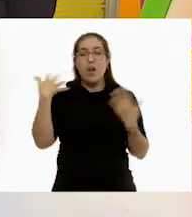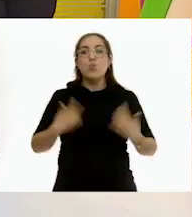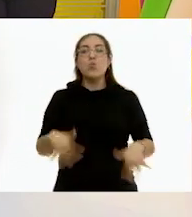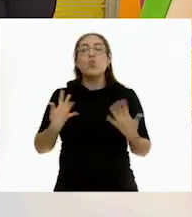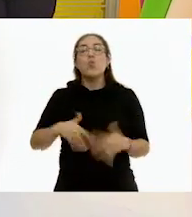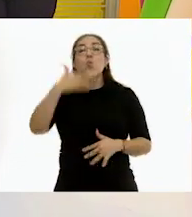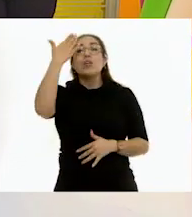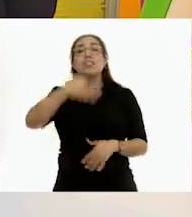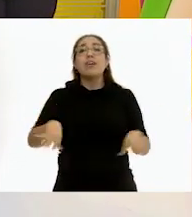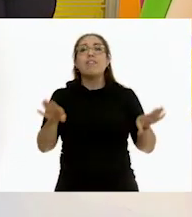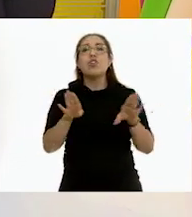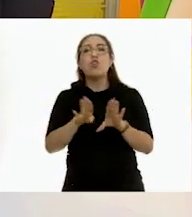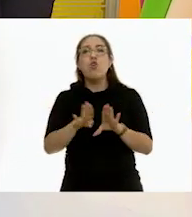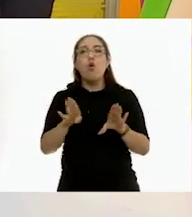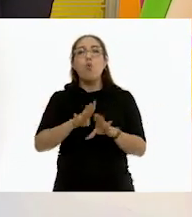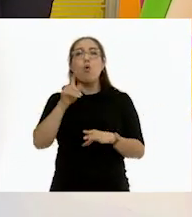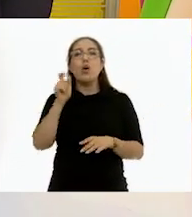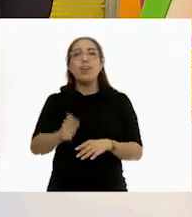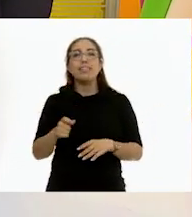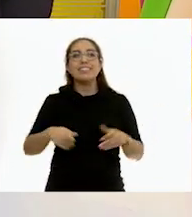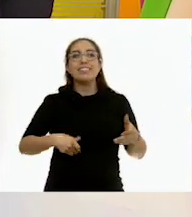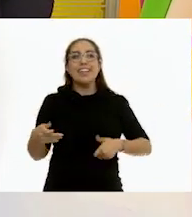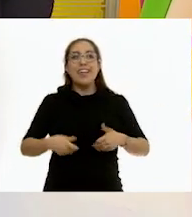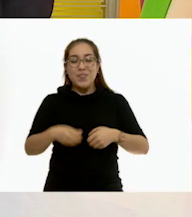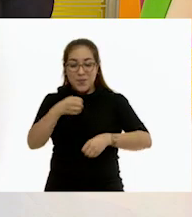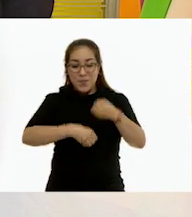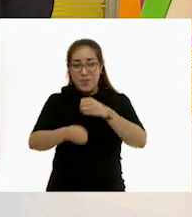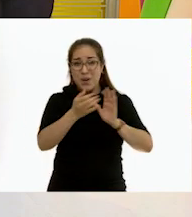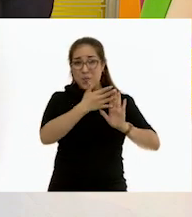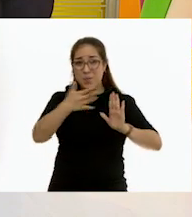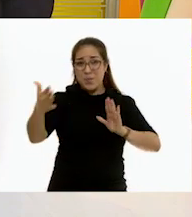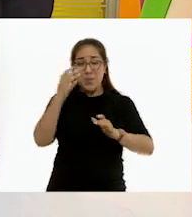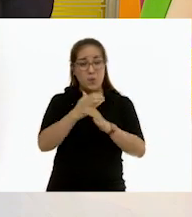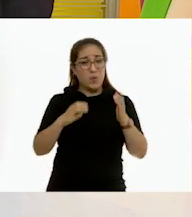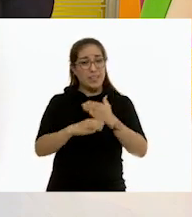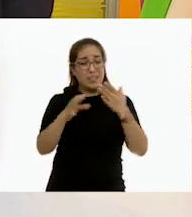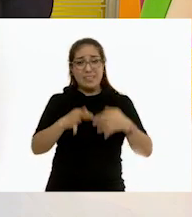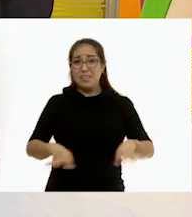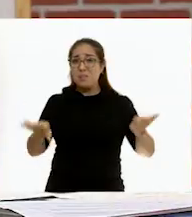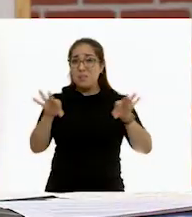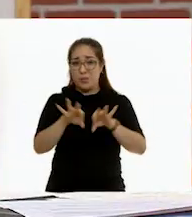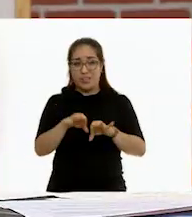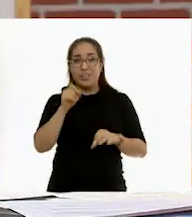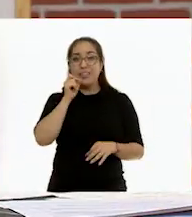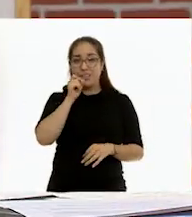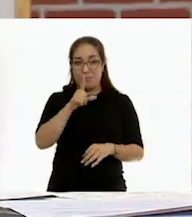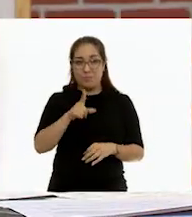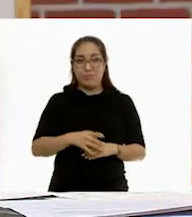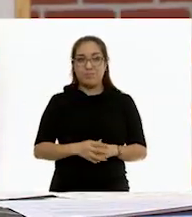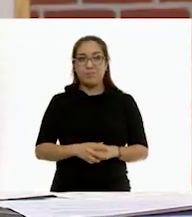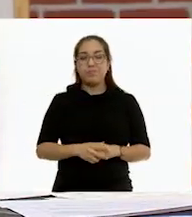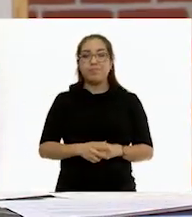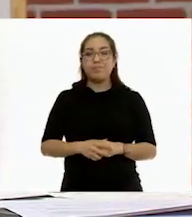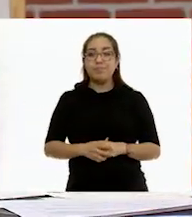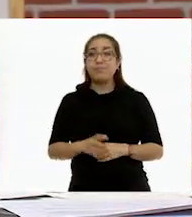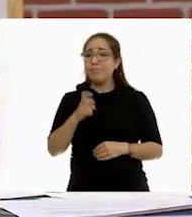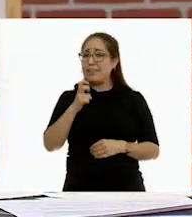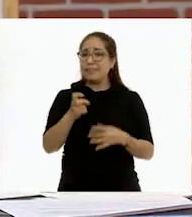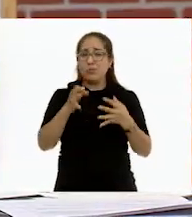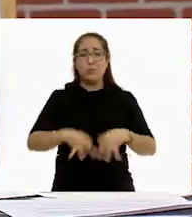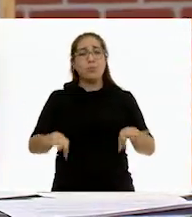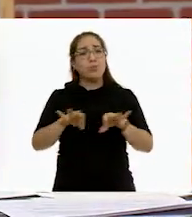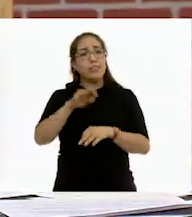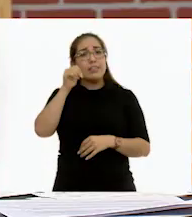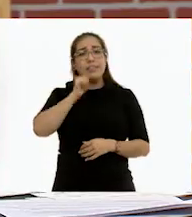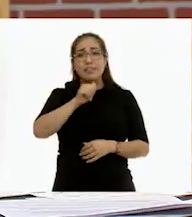engloba estar viendo esa obra de teatro. Así es, Ale, y lo importante que es formar parte de eso.